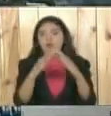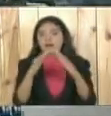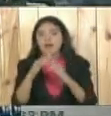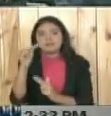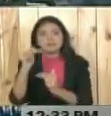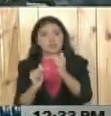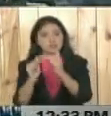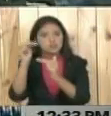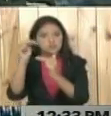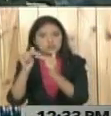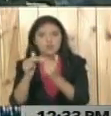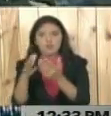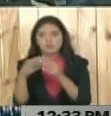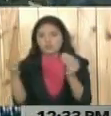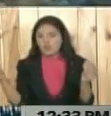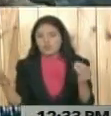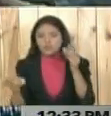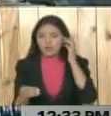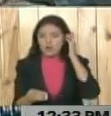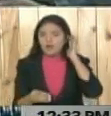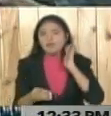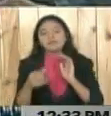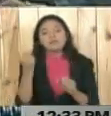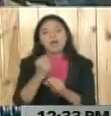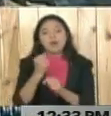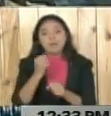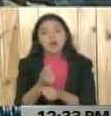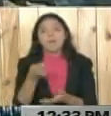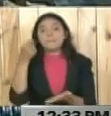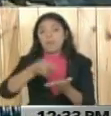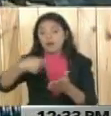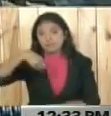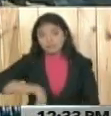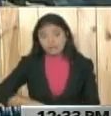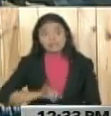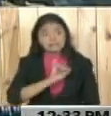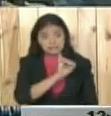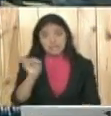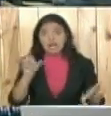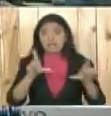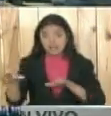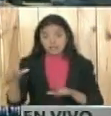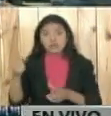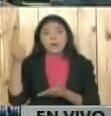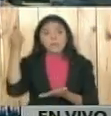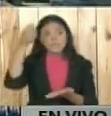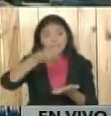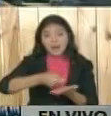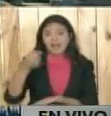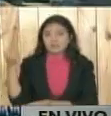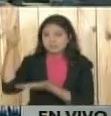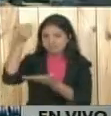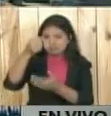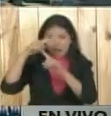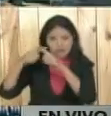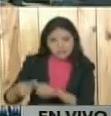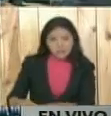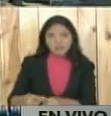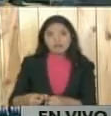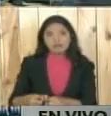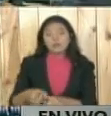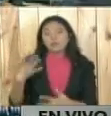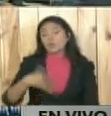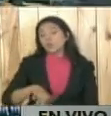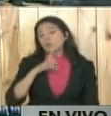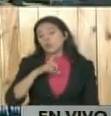pública, en empleo, en salario. Ya se están pagando los aguinaldos y estamos en una batalla dura, dura,